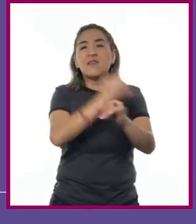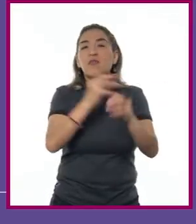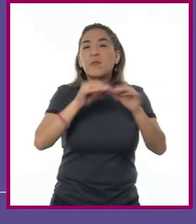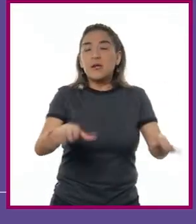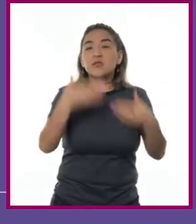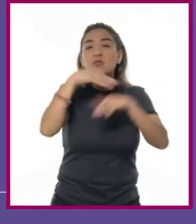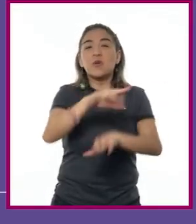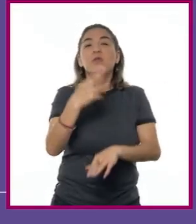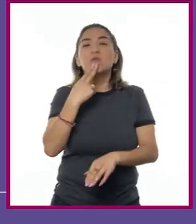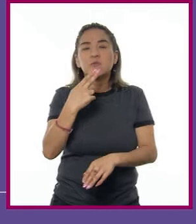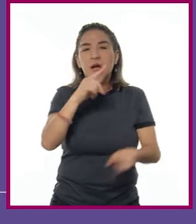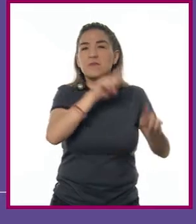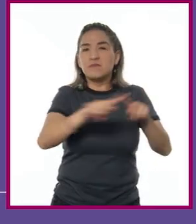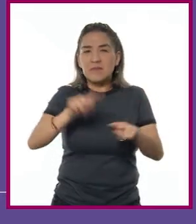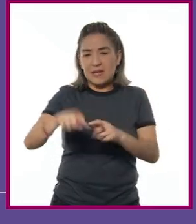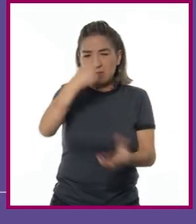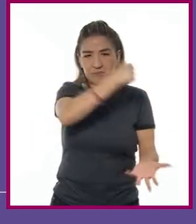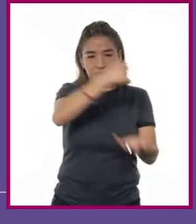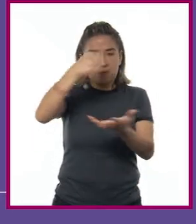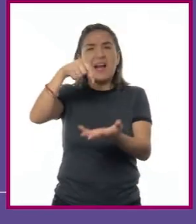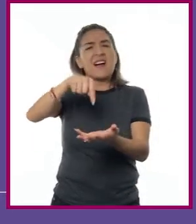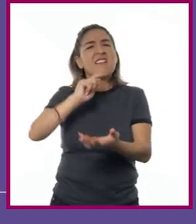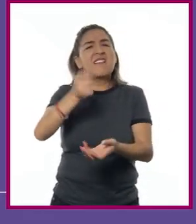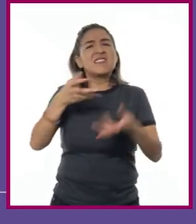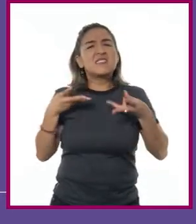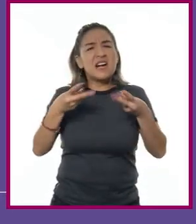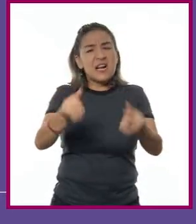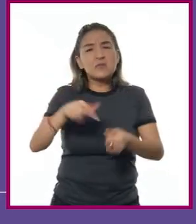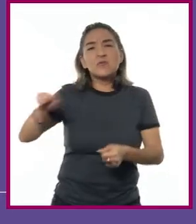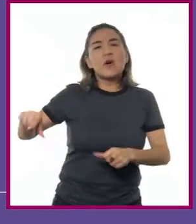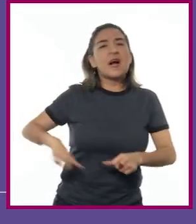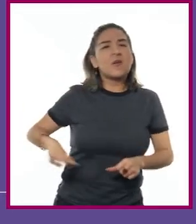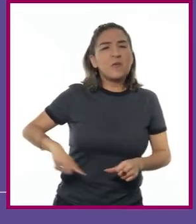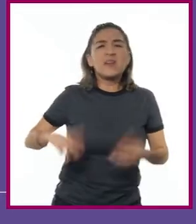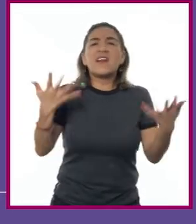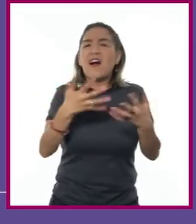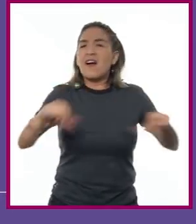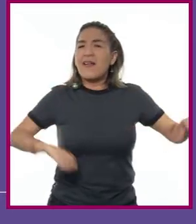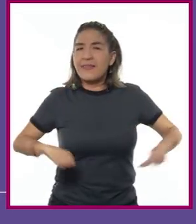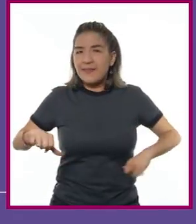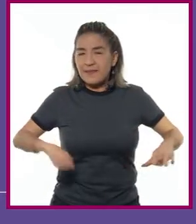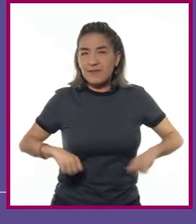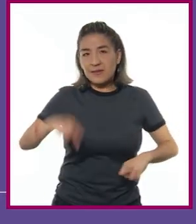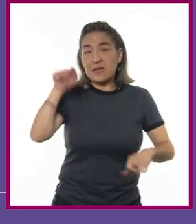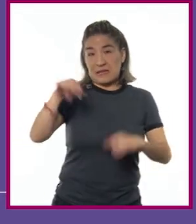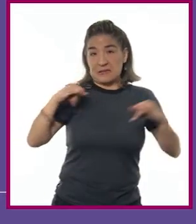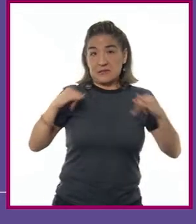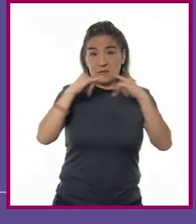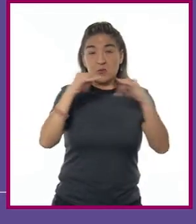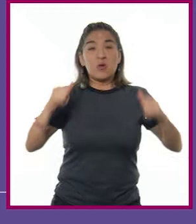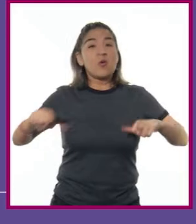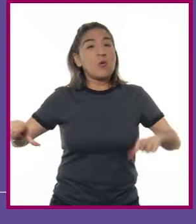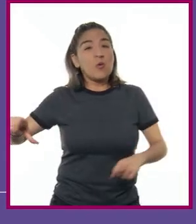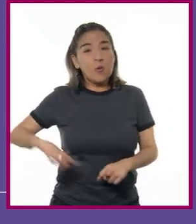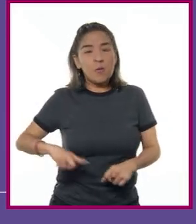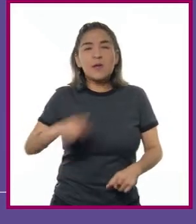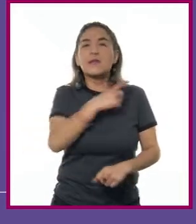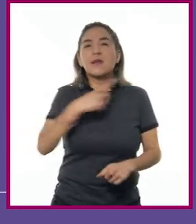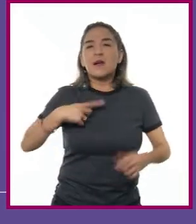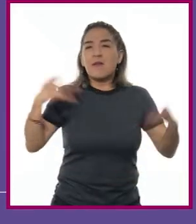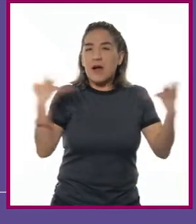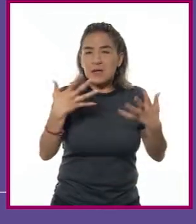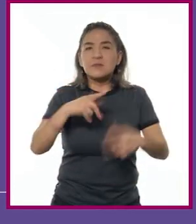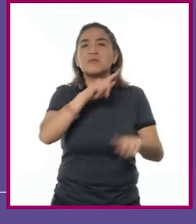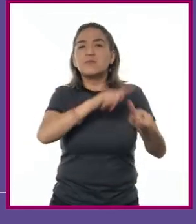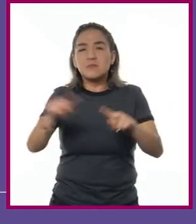uso de los recursos públicos y las acciones del gobierno. Las instituciones de gobierno tienen que llevar a cabo